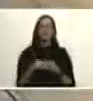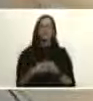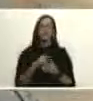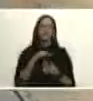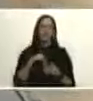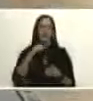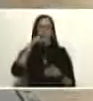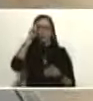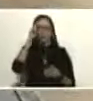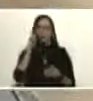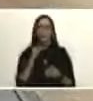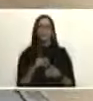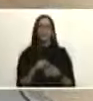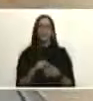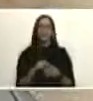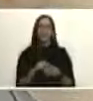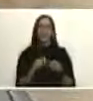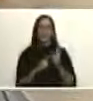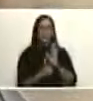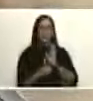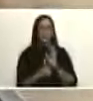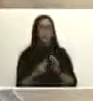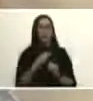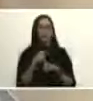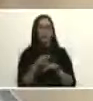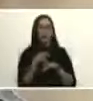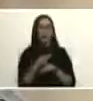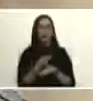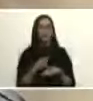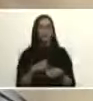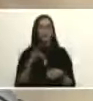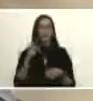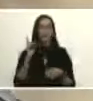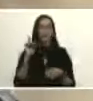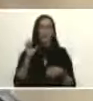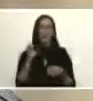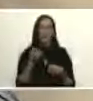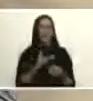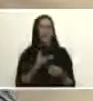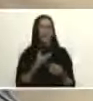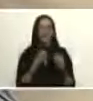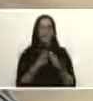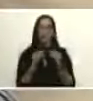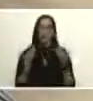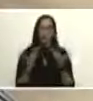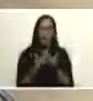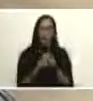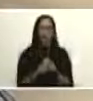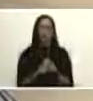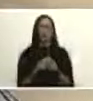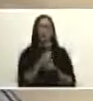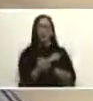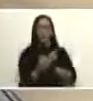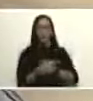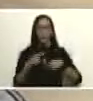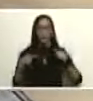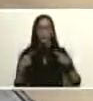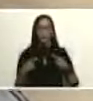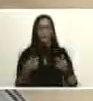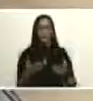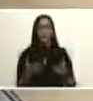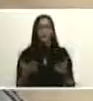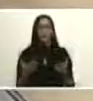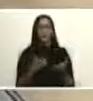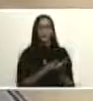padres y representantes, nuestra gobernación, FEDE, la alcaldía, todos juntos con el Poder Popular para lograr